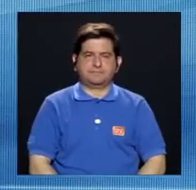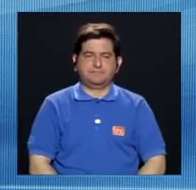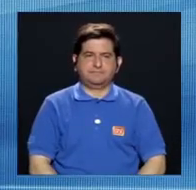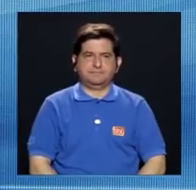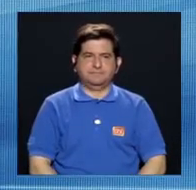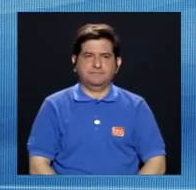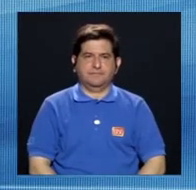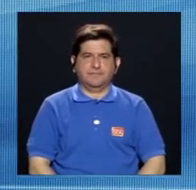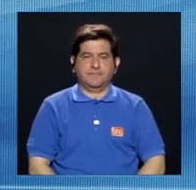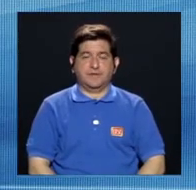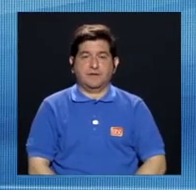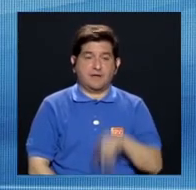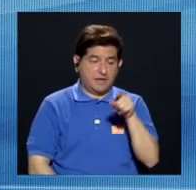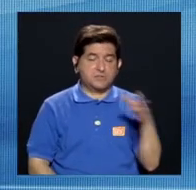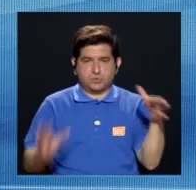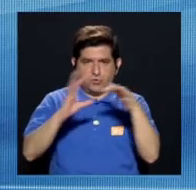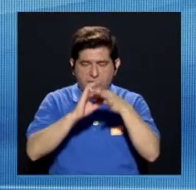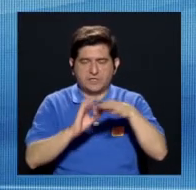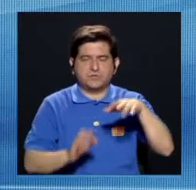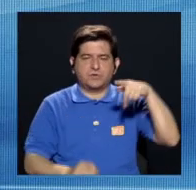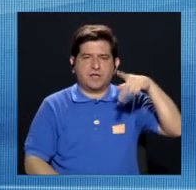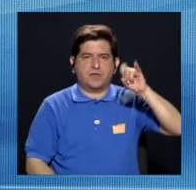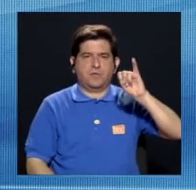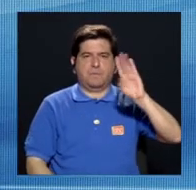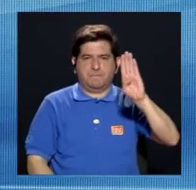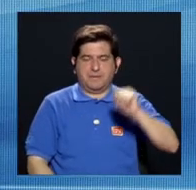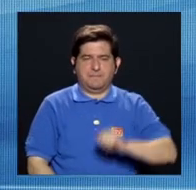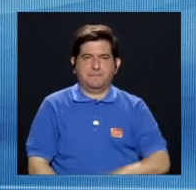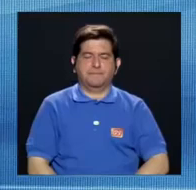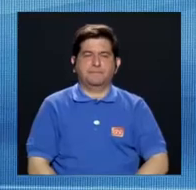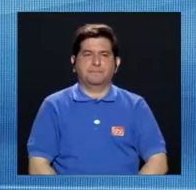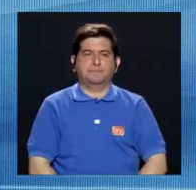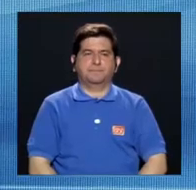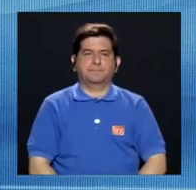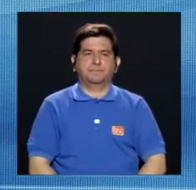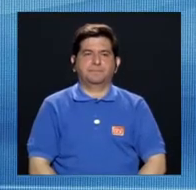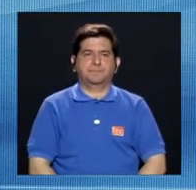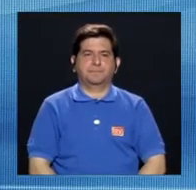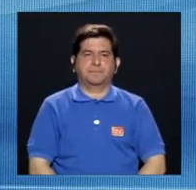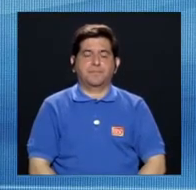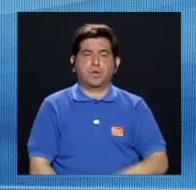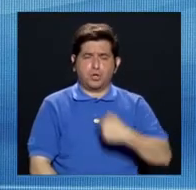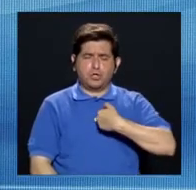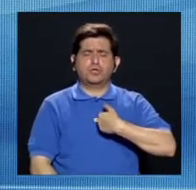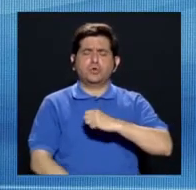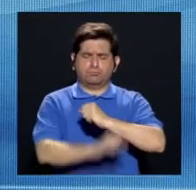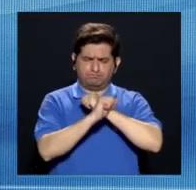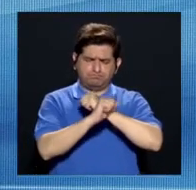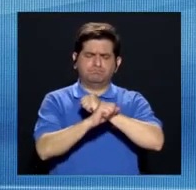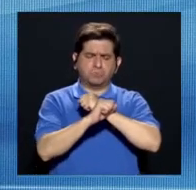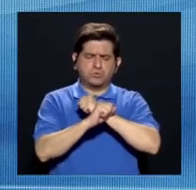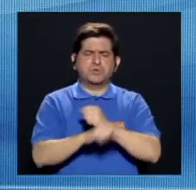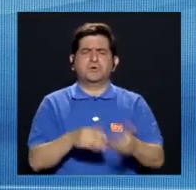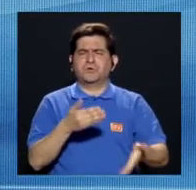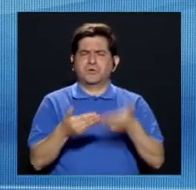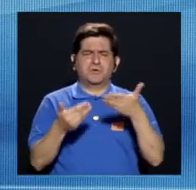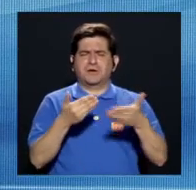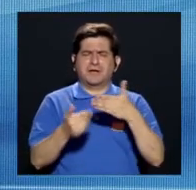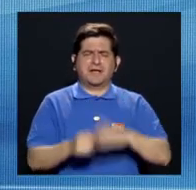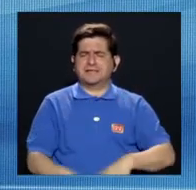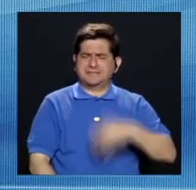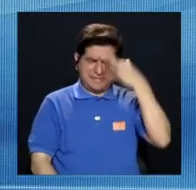1,467 del PIB, el FES con respecto al PIB. Y estoy muy seguro, es más,